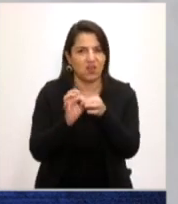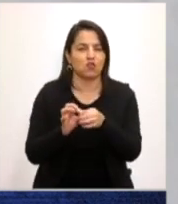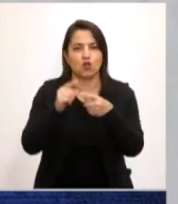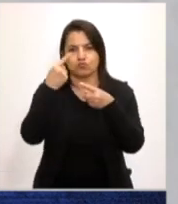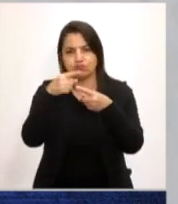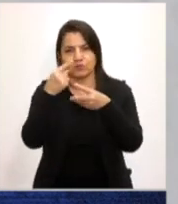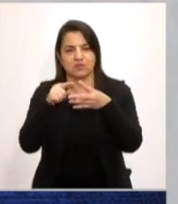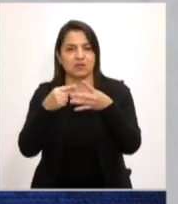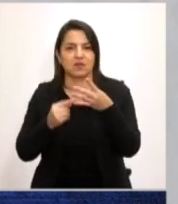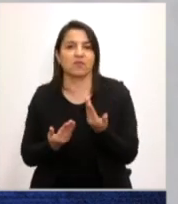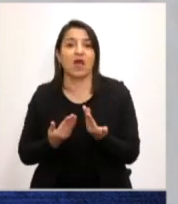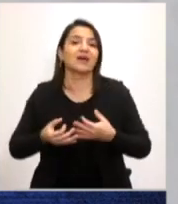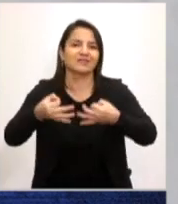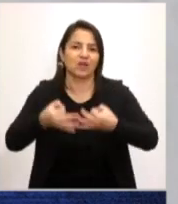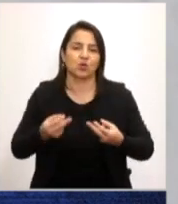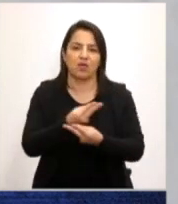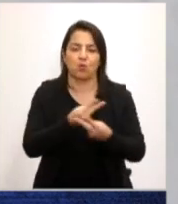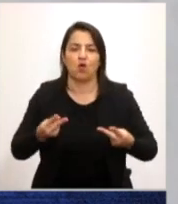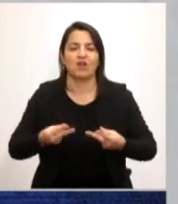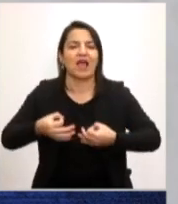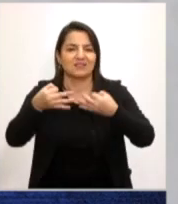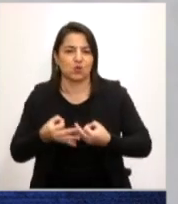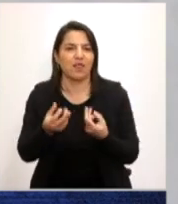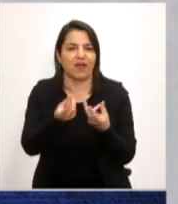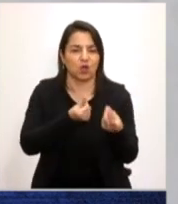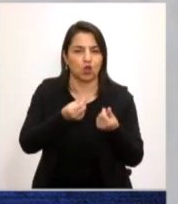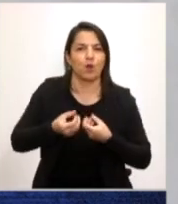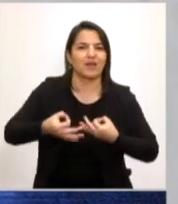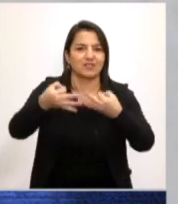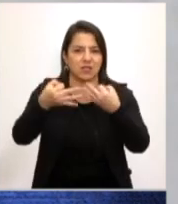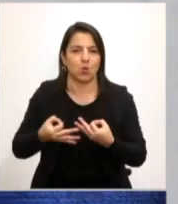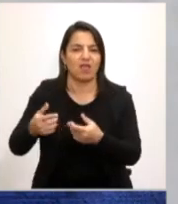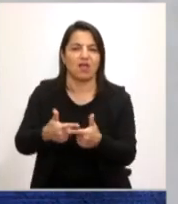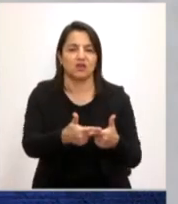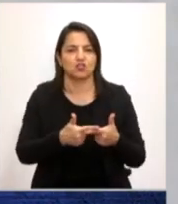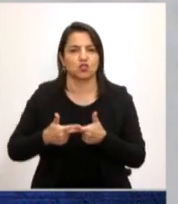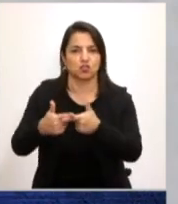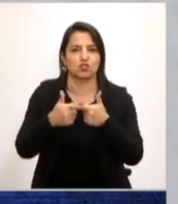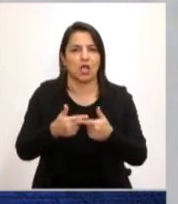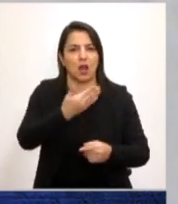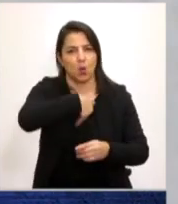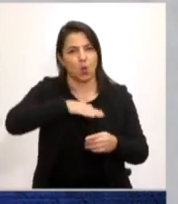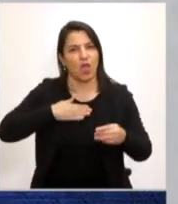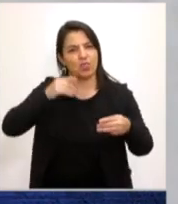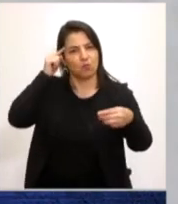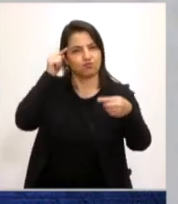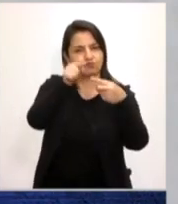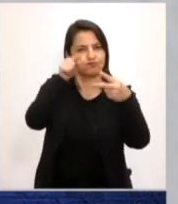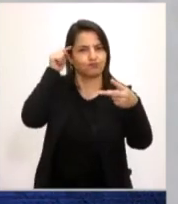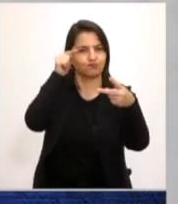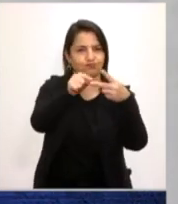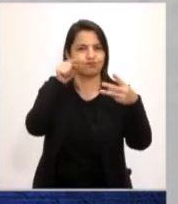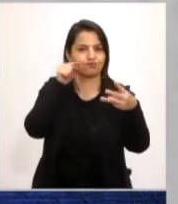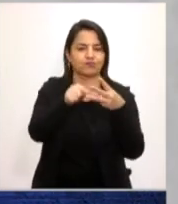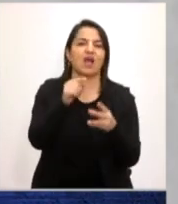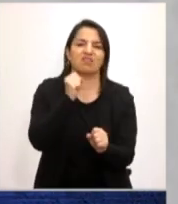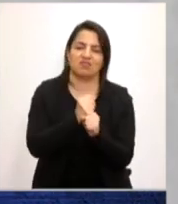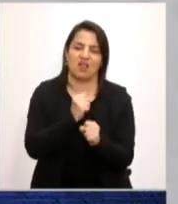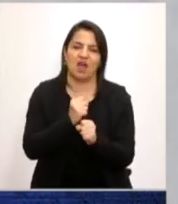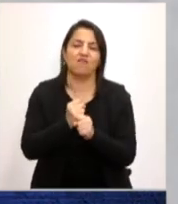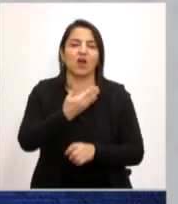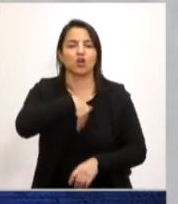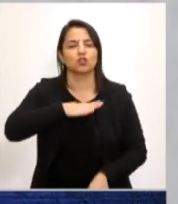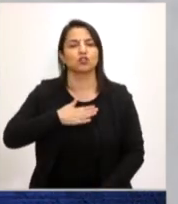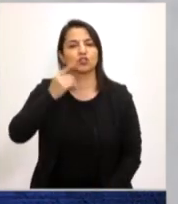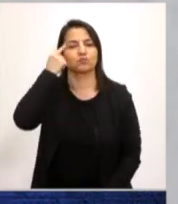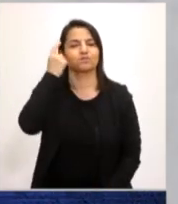dimensiones. La seguridad pública, la seguridad económica y la seguridad social son nuestros ejes de acción y de trabajo. Somos conscientes de que